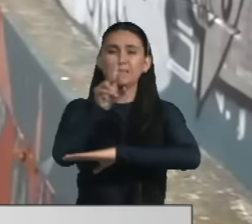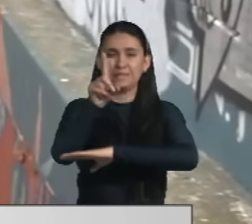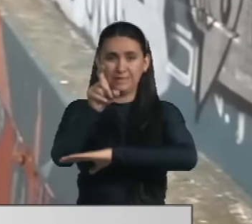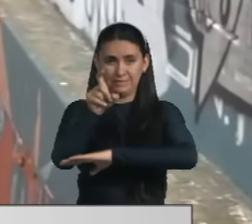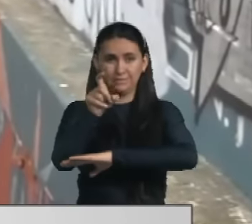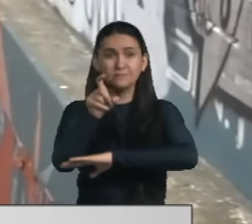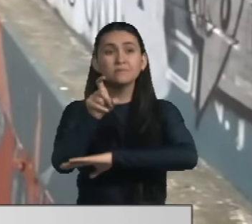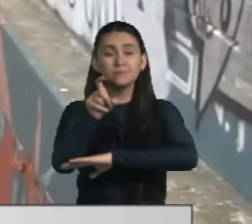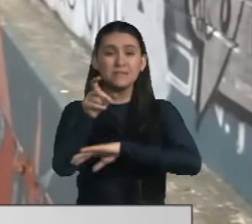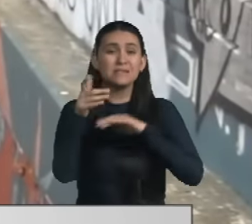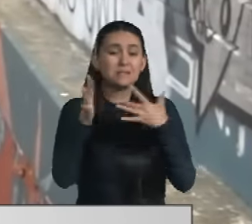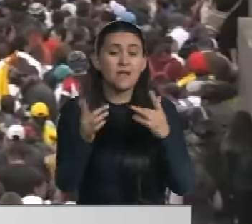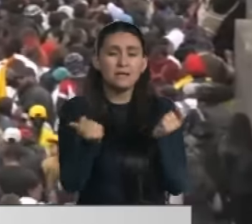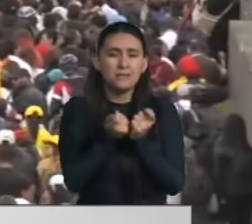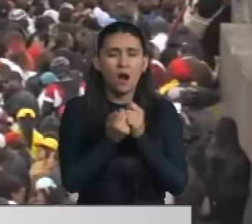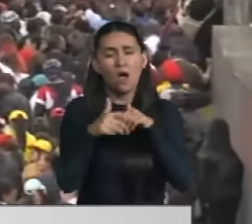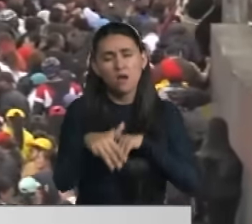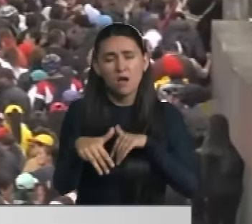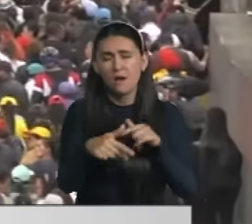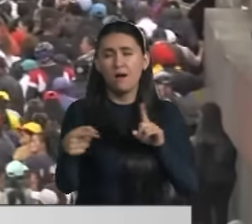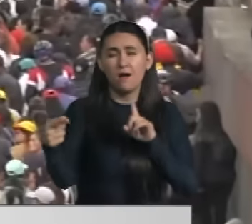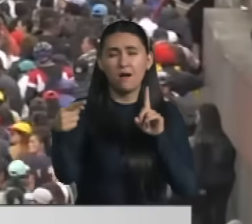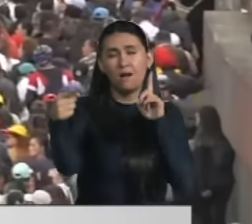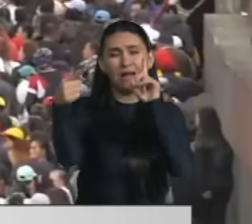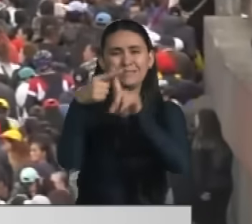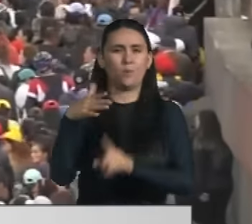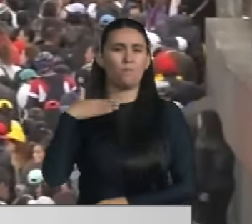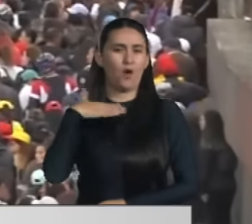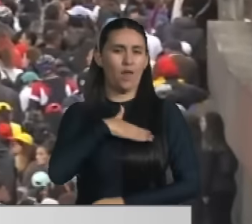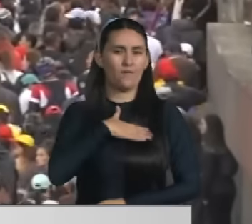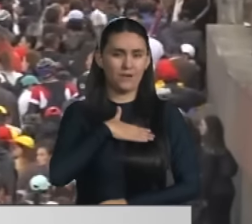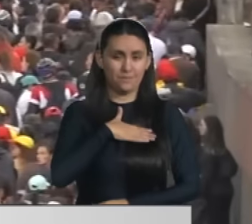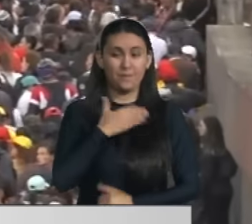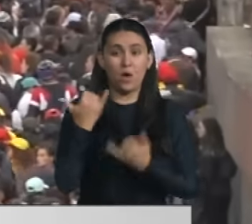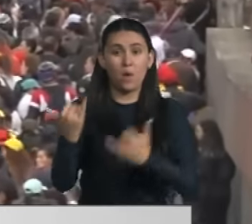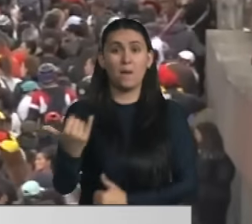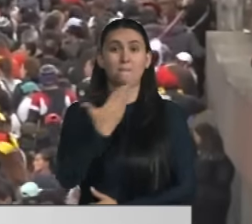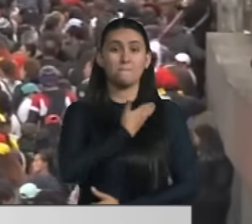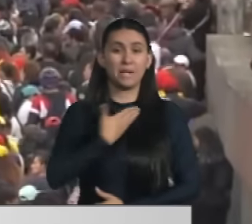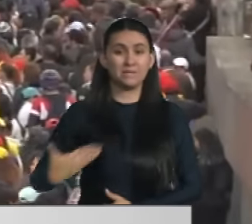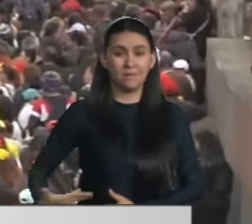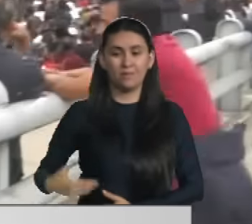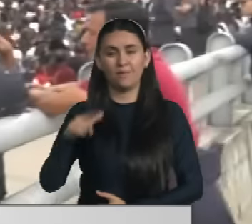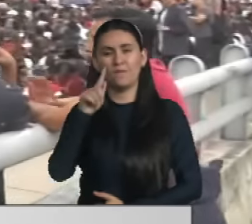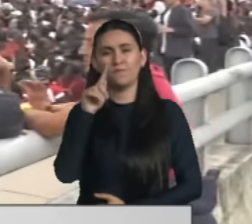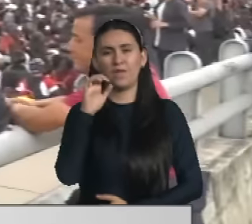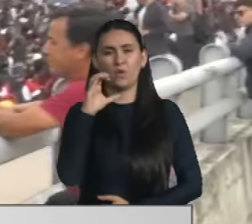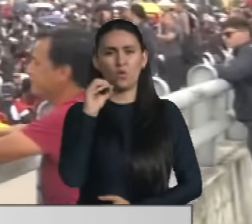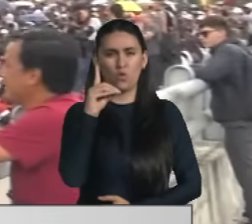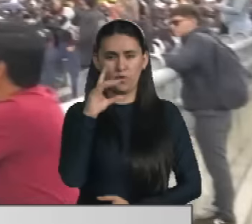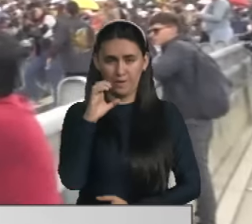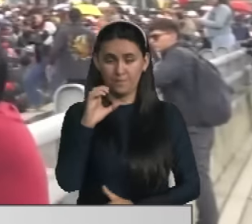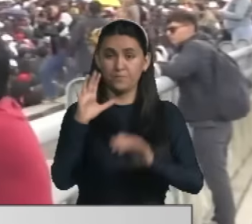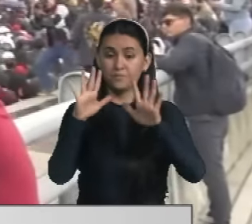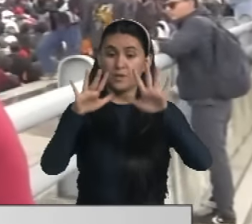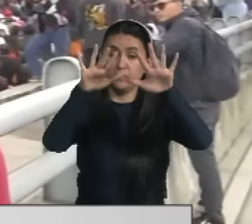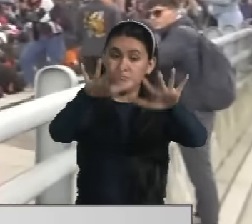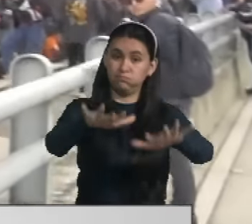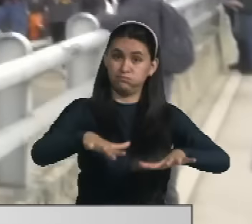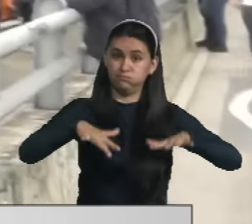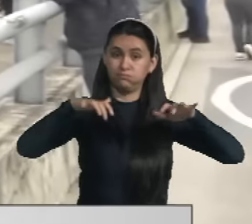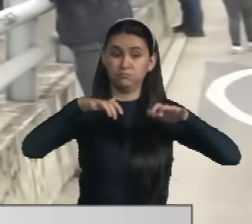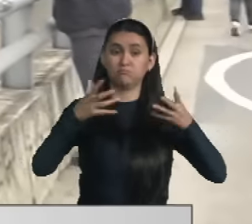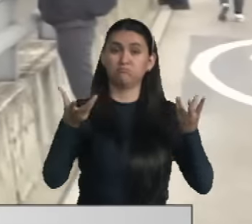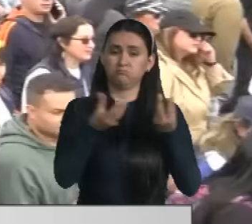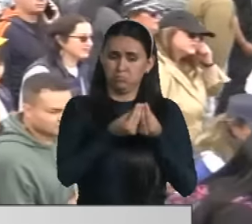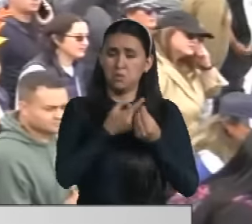muy cerca de llegar a la Plaza de Bolívar. Nos acompaña a esta hora el presidente de FECODE porque aunque al inicio el magisterio apoyaba el